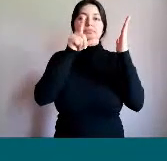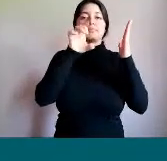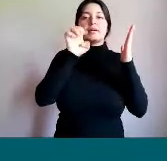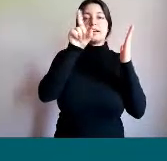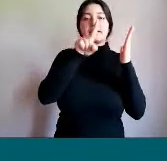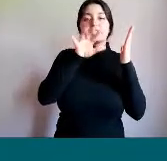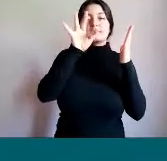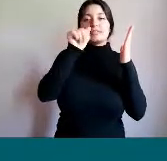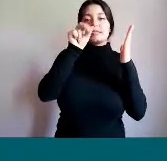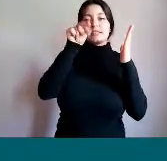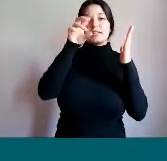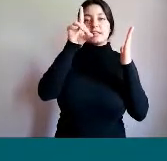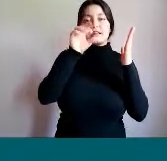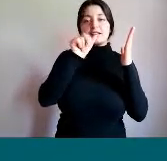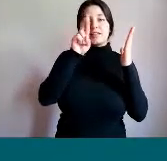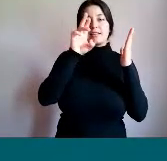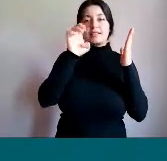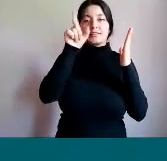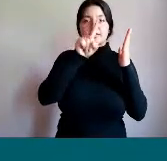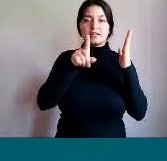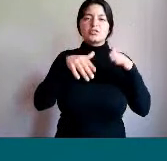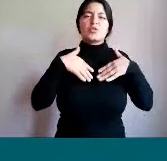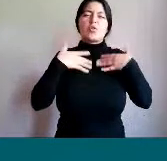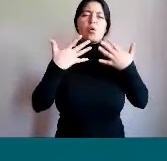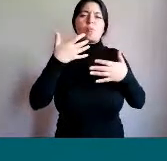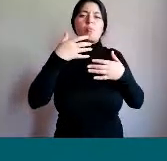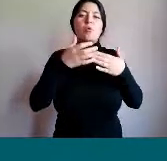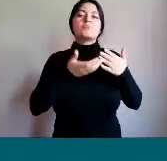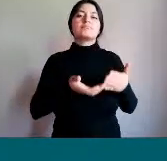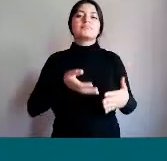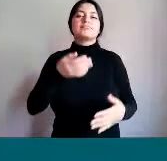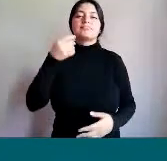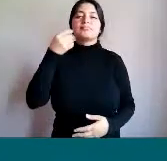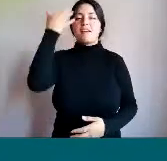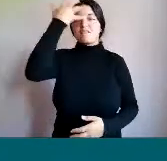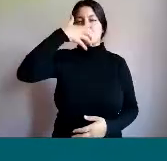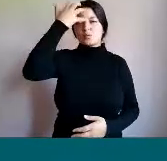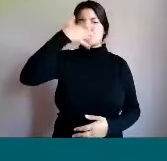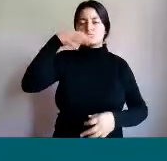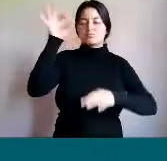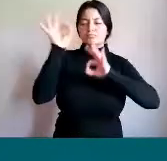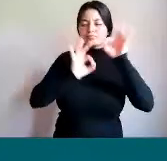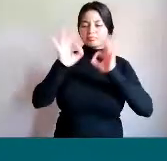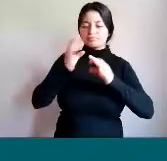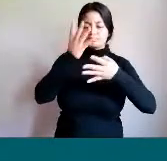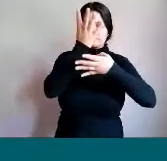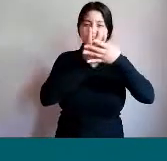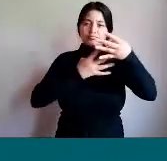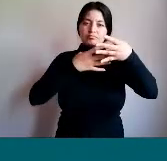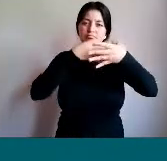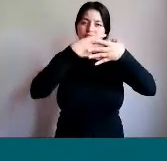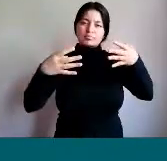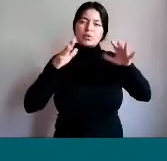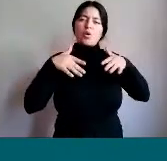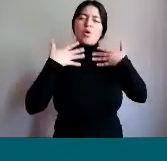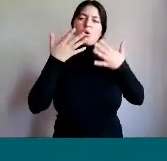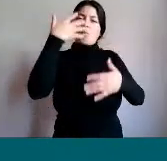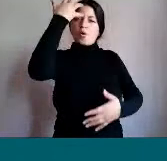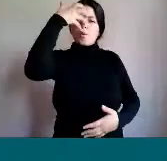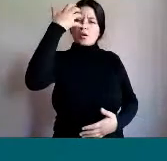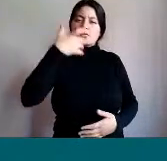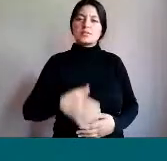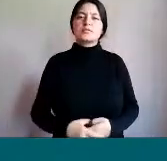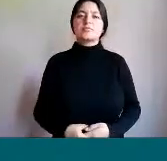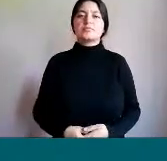de una herramienta de evaluación. Pues, ¿cómo yo trabajo o me ayuda a mí a concretar esta relación entre el indicador, el criterio, el